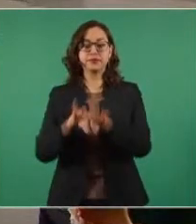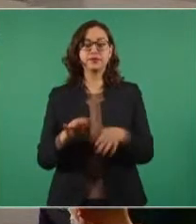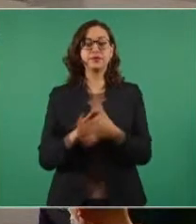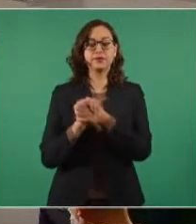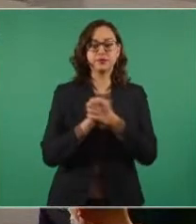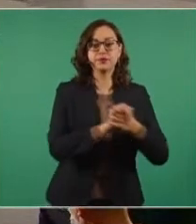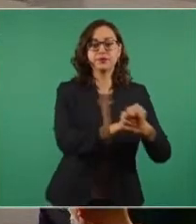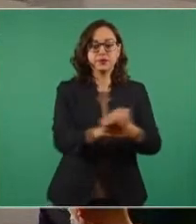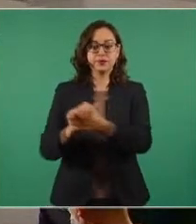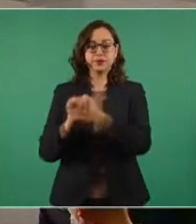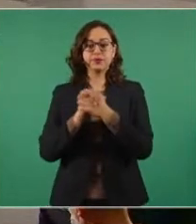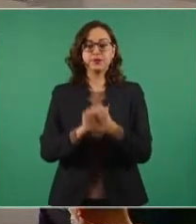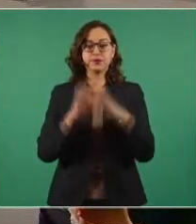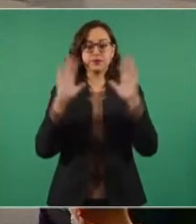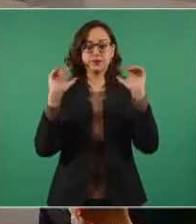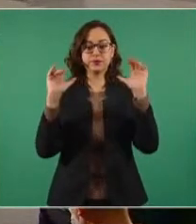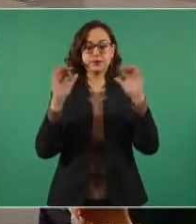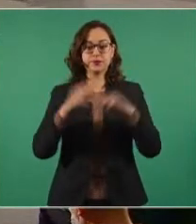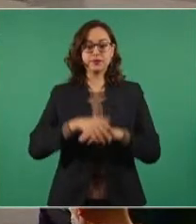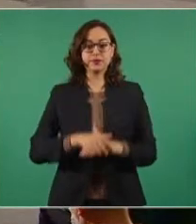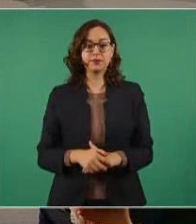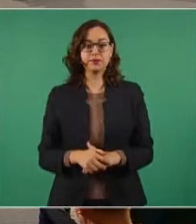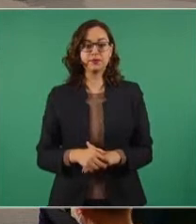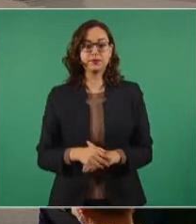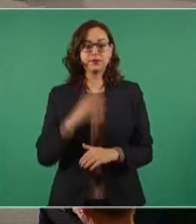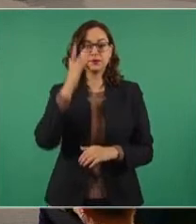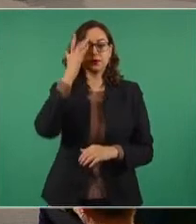saludo adiós adiós